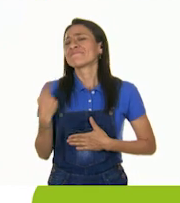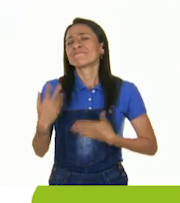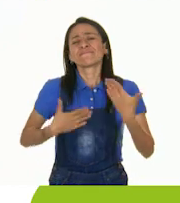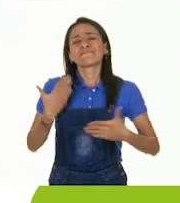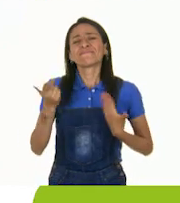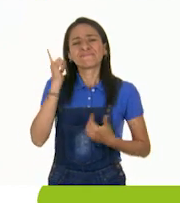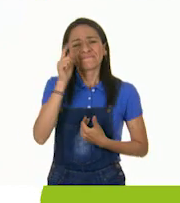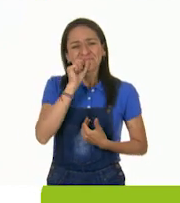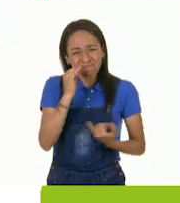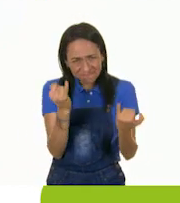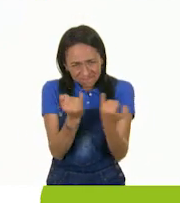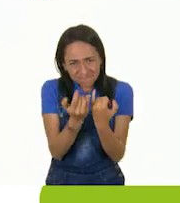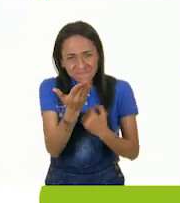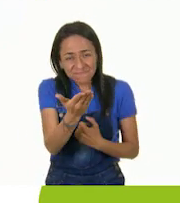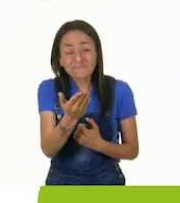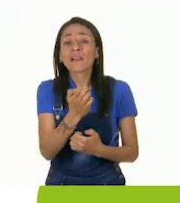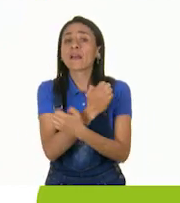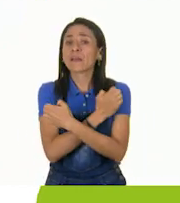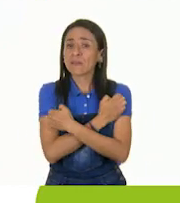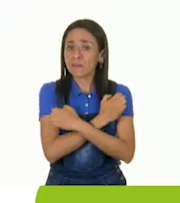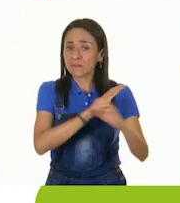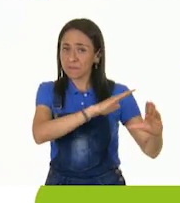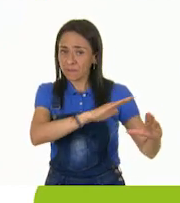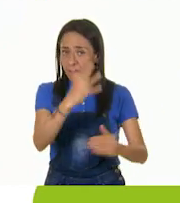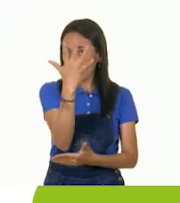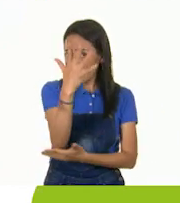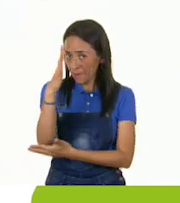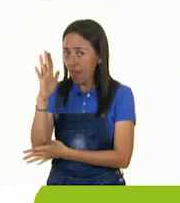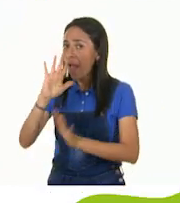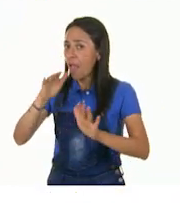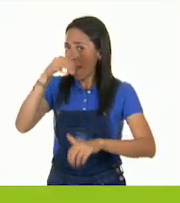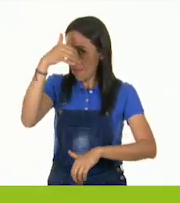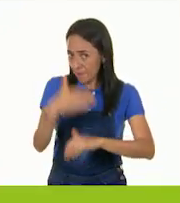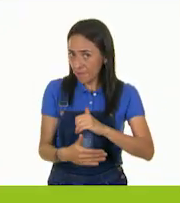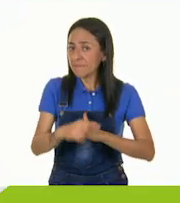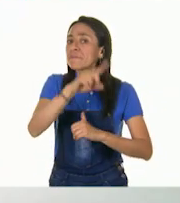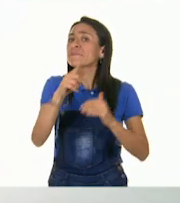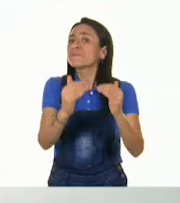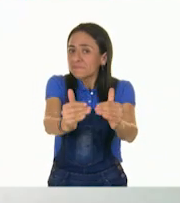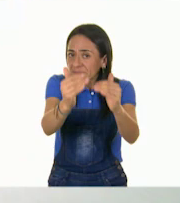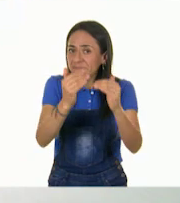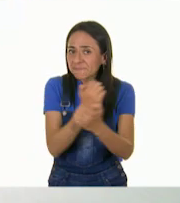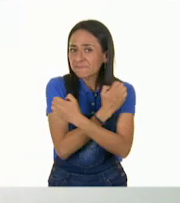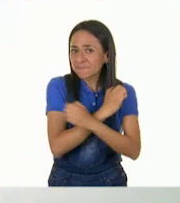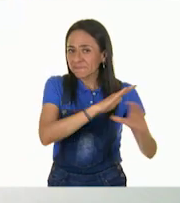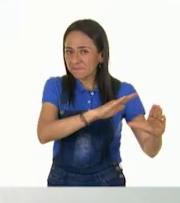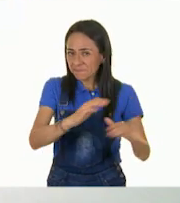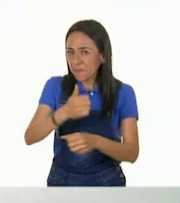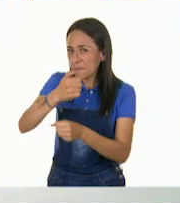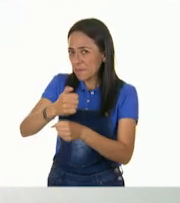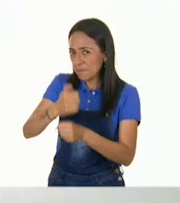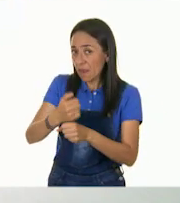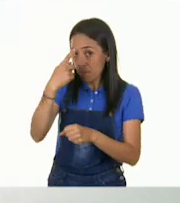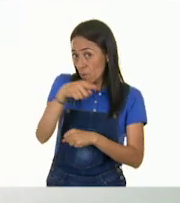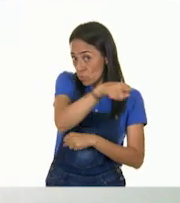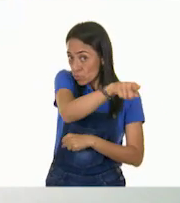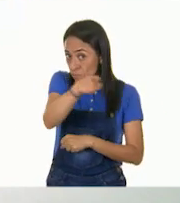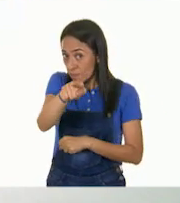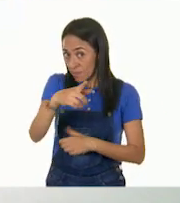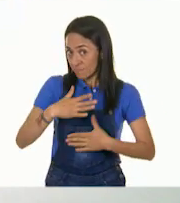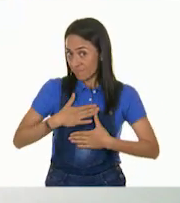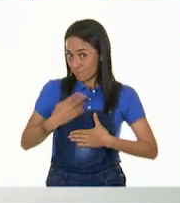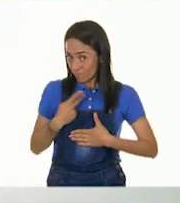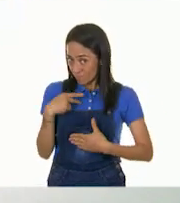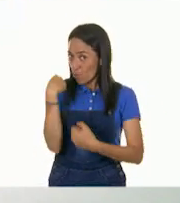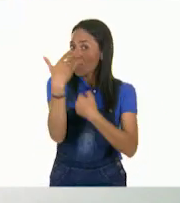educación por escolar continuamos con primaria pero ustedes y nosotras nos vamos a encontrar muy pronto verdad así es nos vemos la siguiente